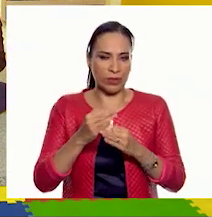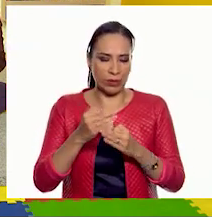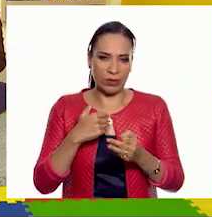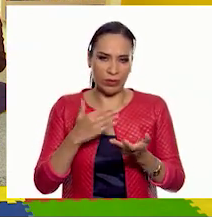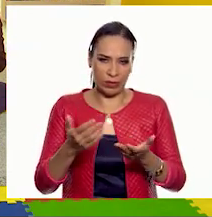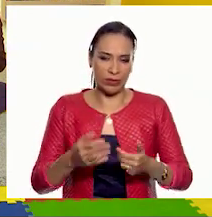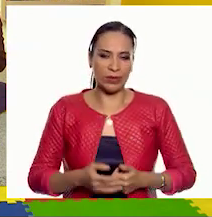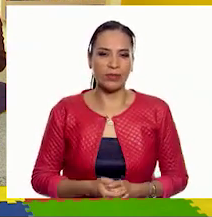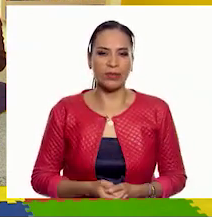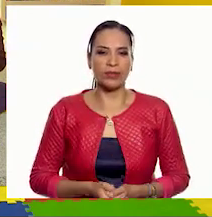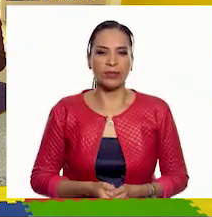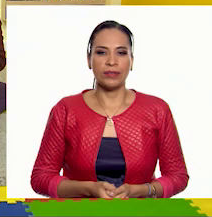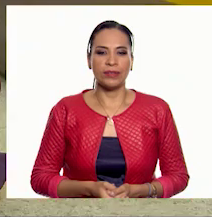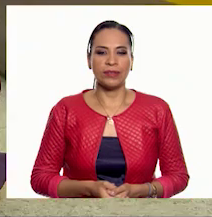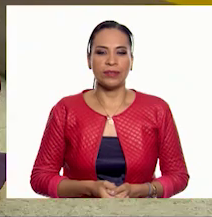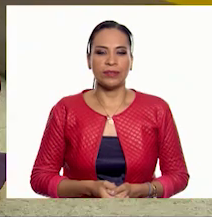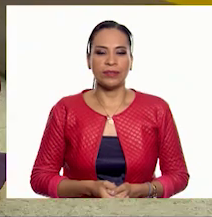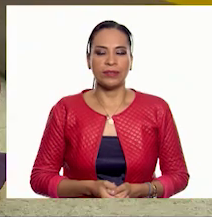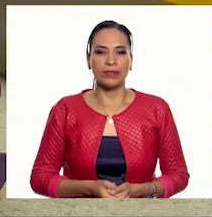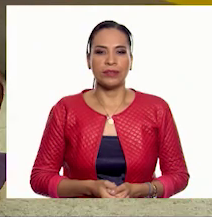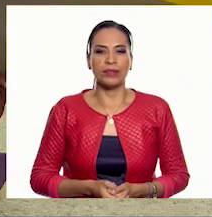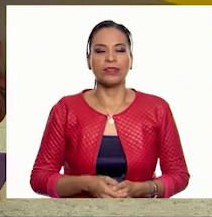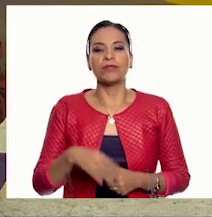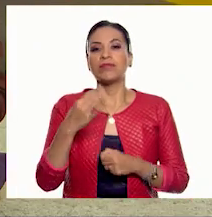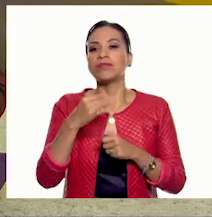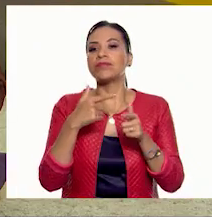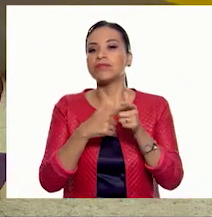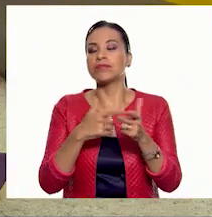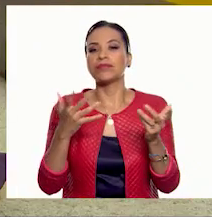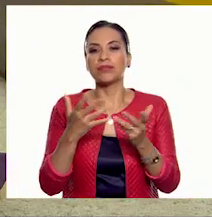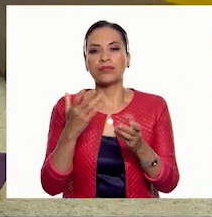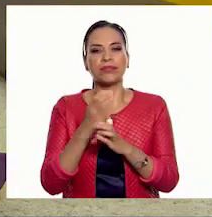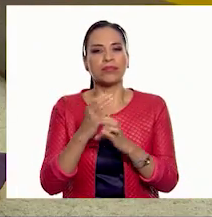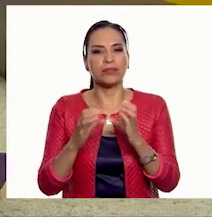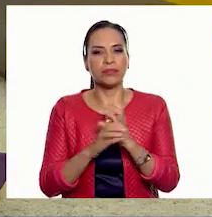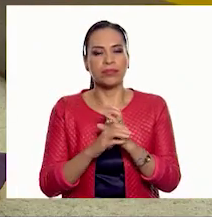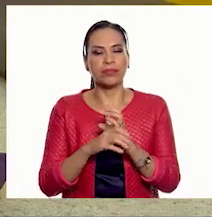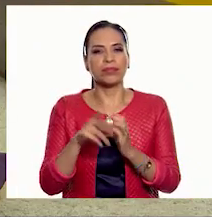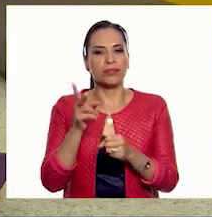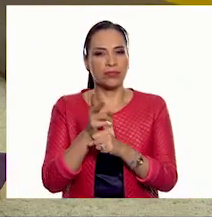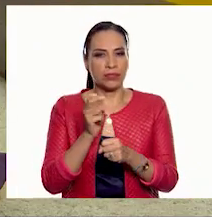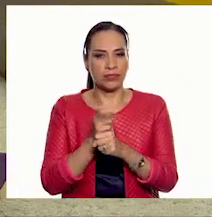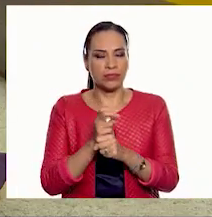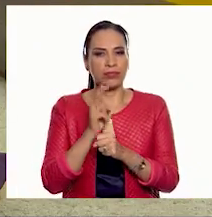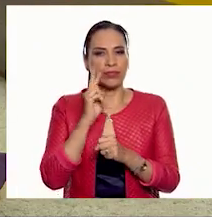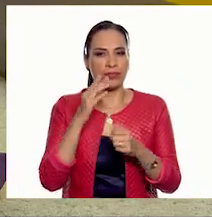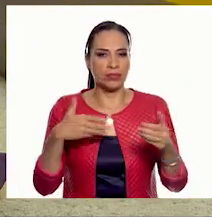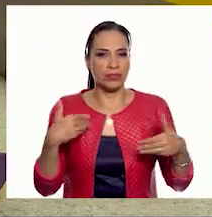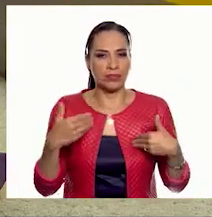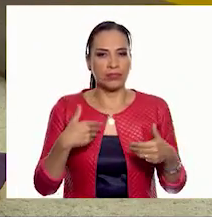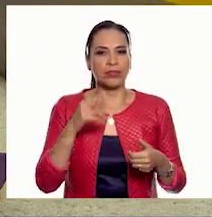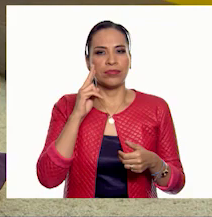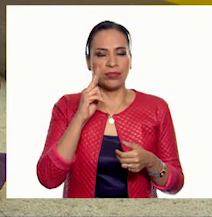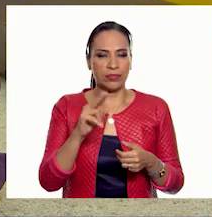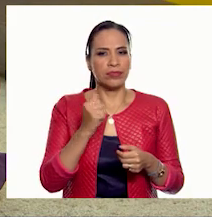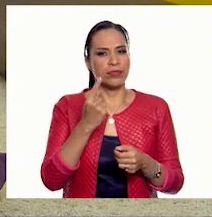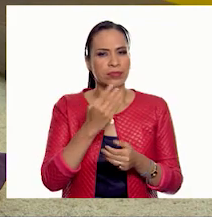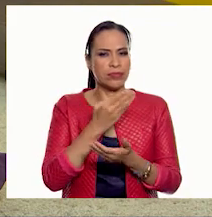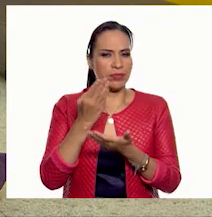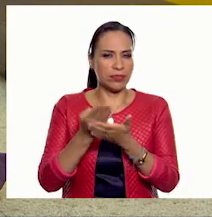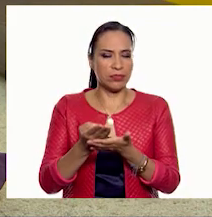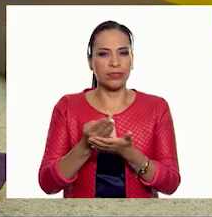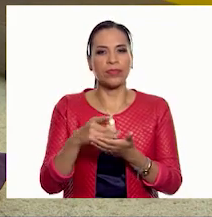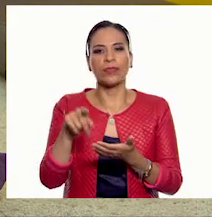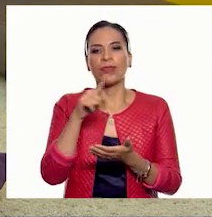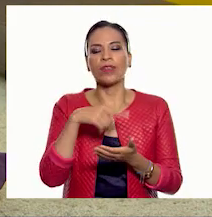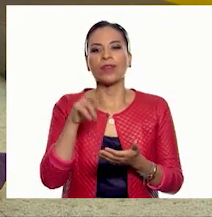tomar una amarilla. Y mientras seguimos creando líneas, los invitamos a disfrutar de la siguiente propuesta, en